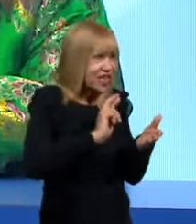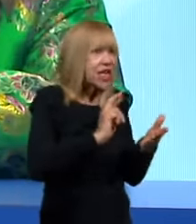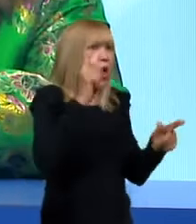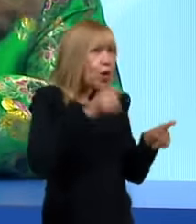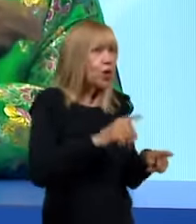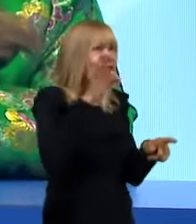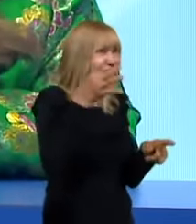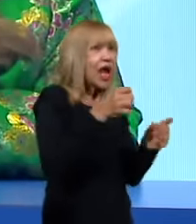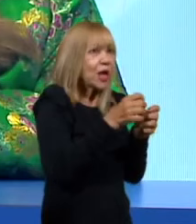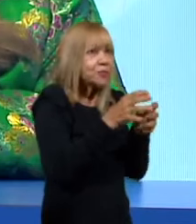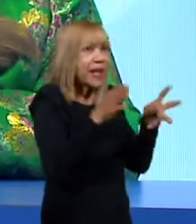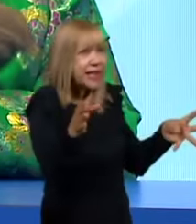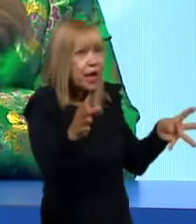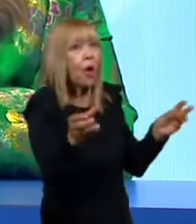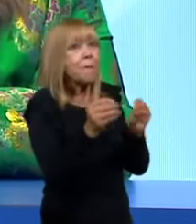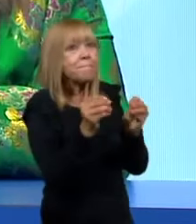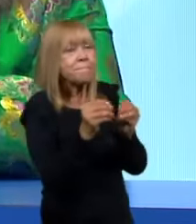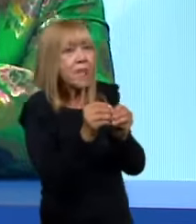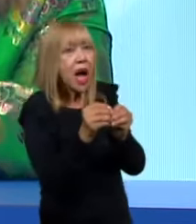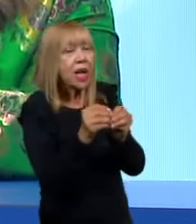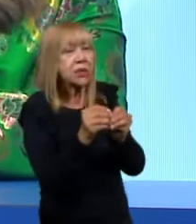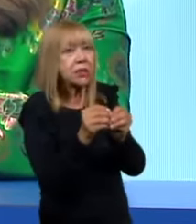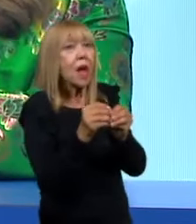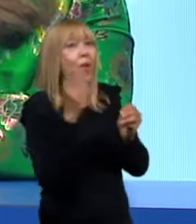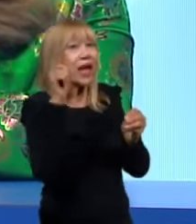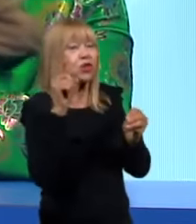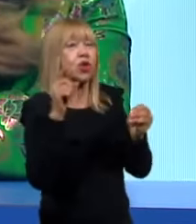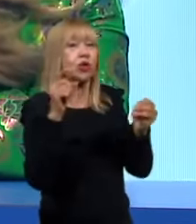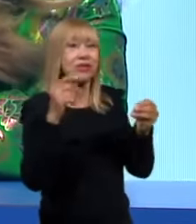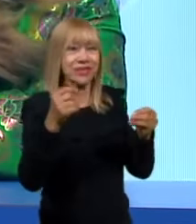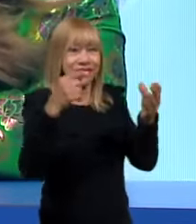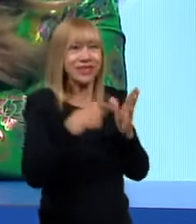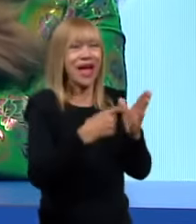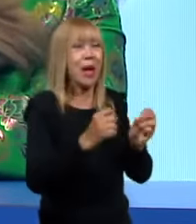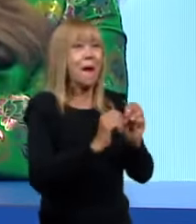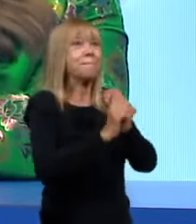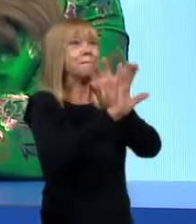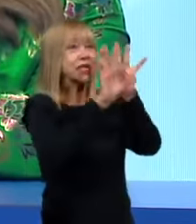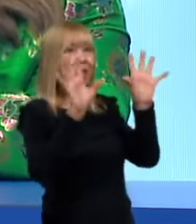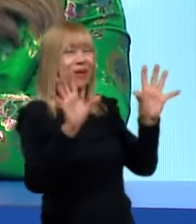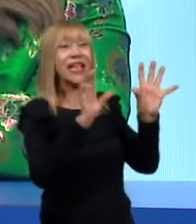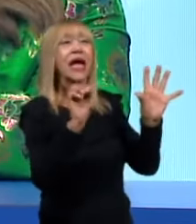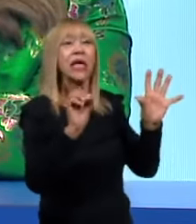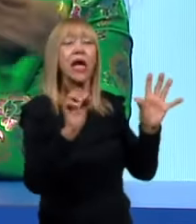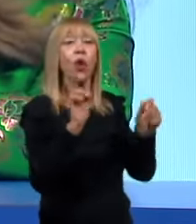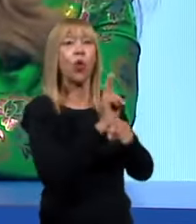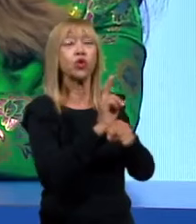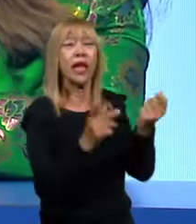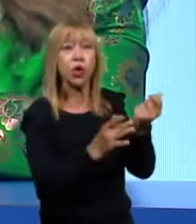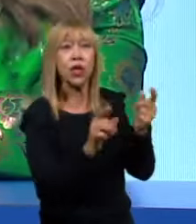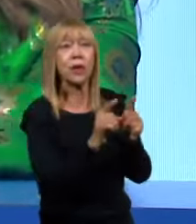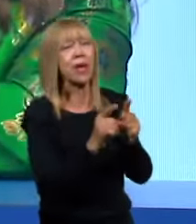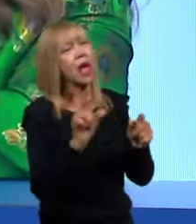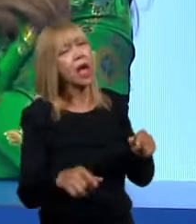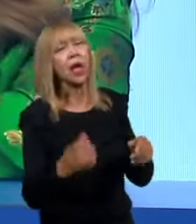federales, expanderlos aún más, porque eso nos da visibilidad y el uso de la tecnología para poderlos trabajar, pero también hay que mejorar